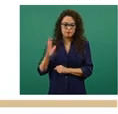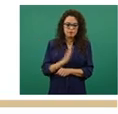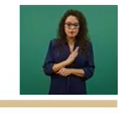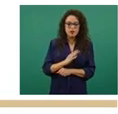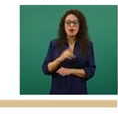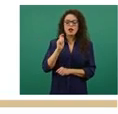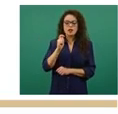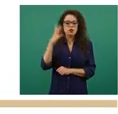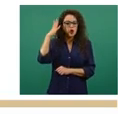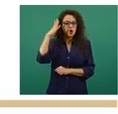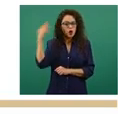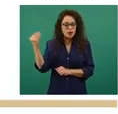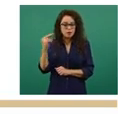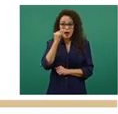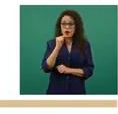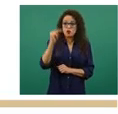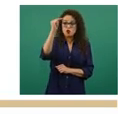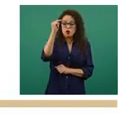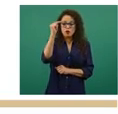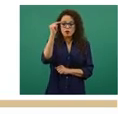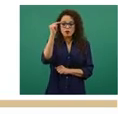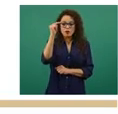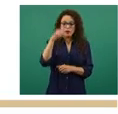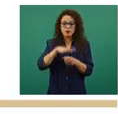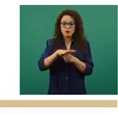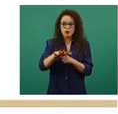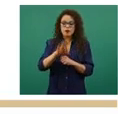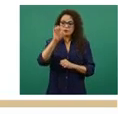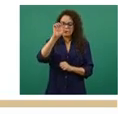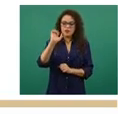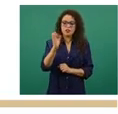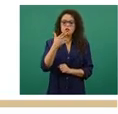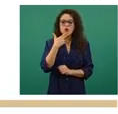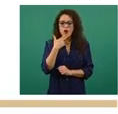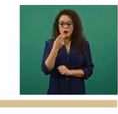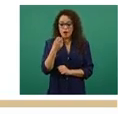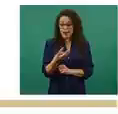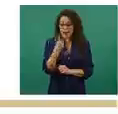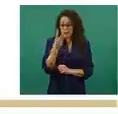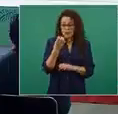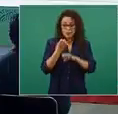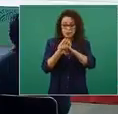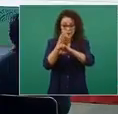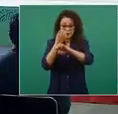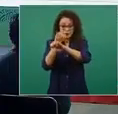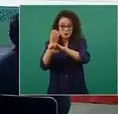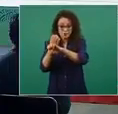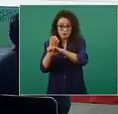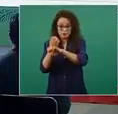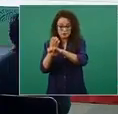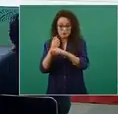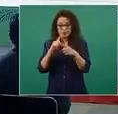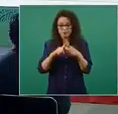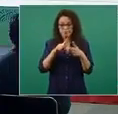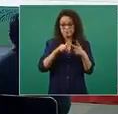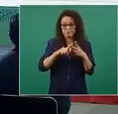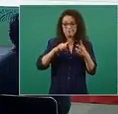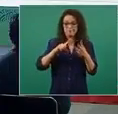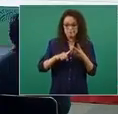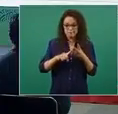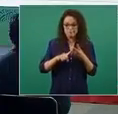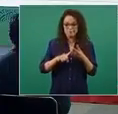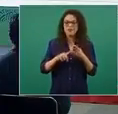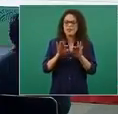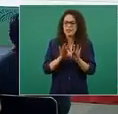vemos en el norte también a la entidad de Chihuahua. Son estas 3 entidades. Entonces, es importante que nosotros focalicemos cómo